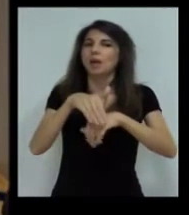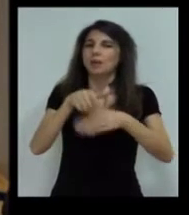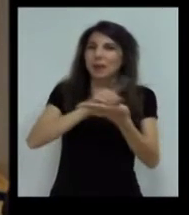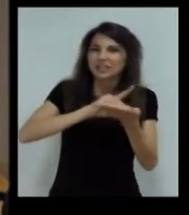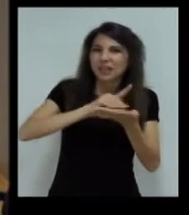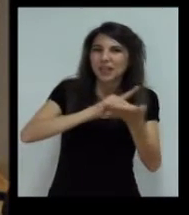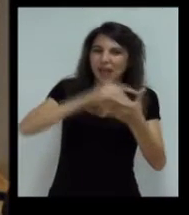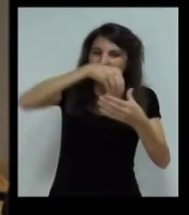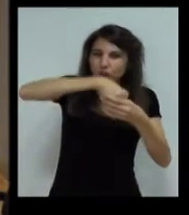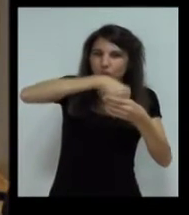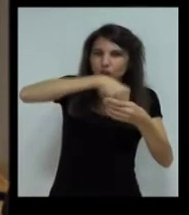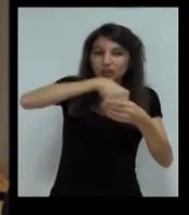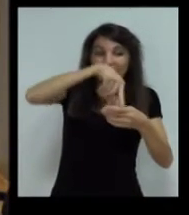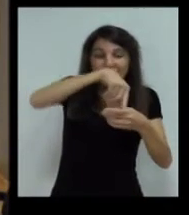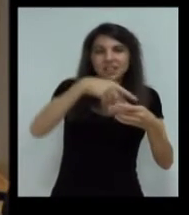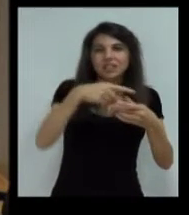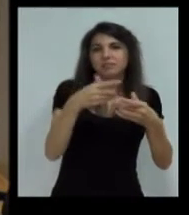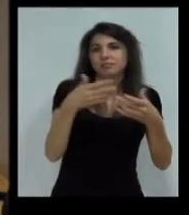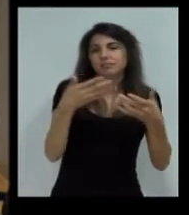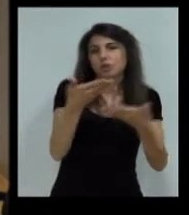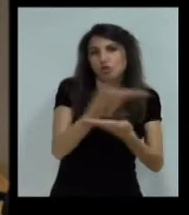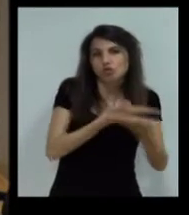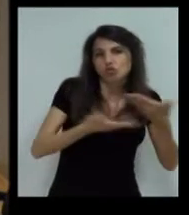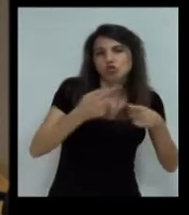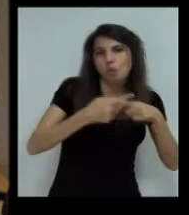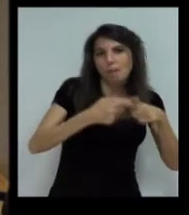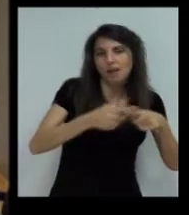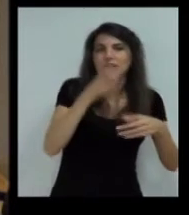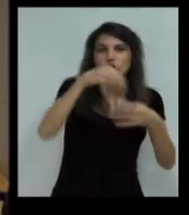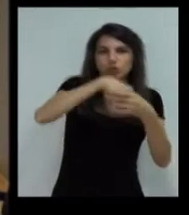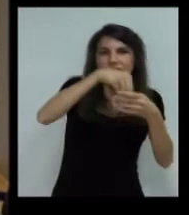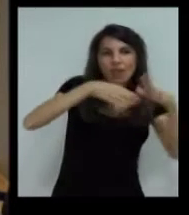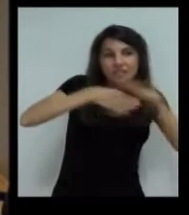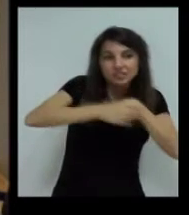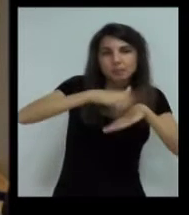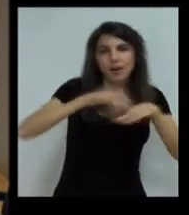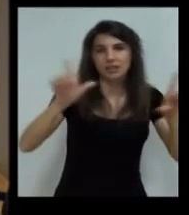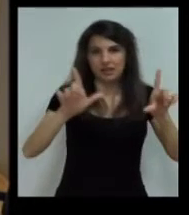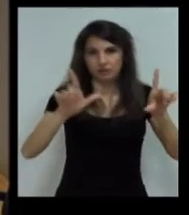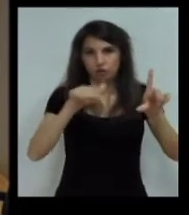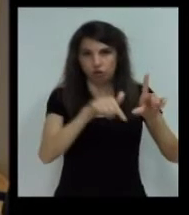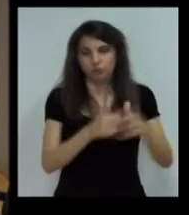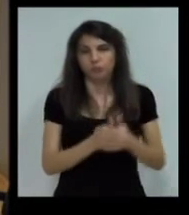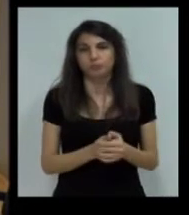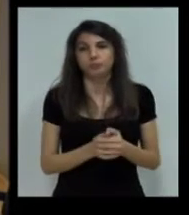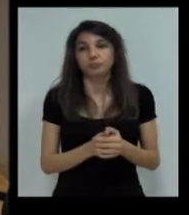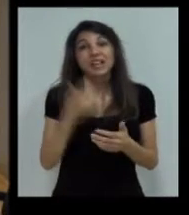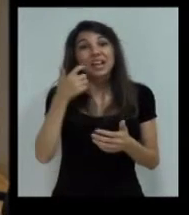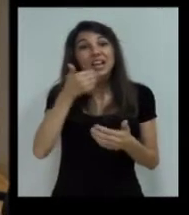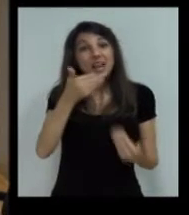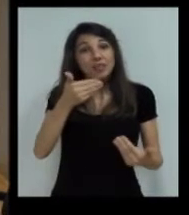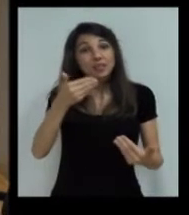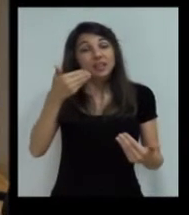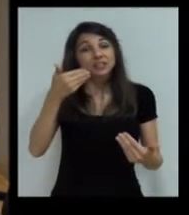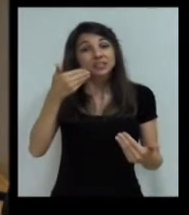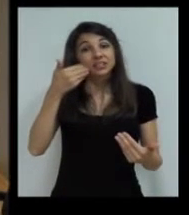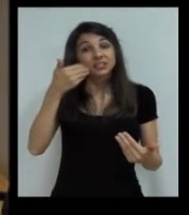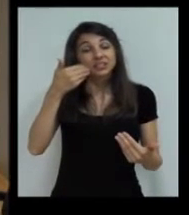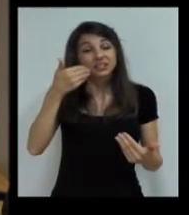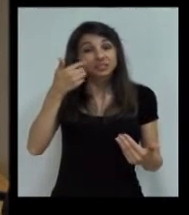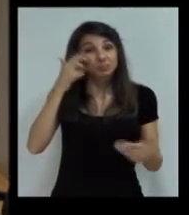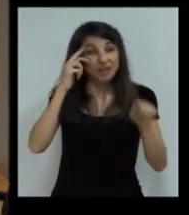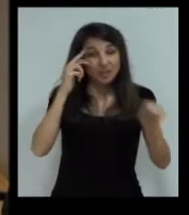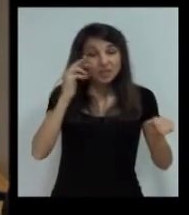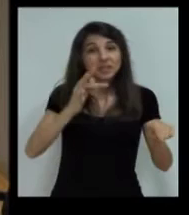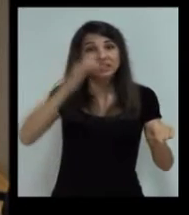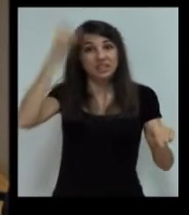se comparten contenidos y servicios accesibles para televisión. Pues esta experiencia, gracias a iniciativas como la red Melissa, al día de hoy se